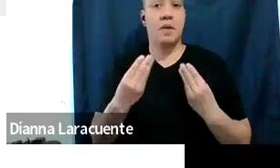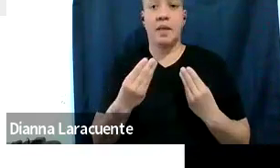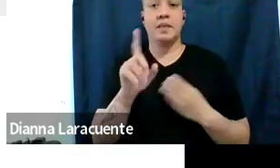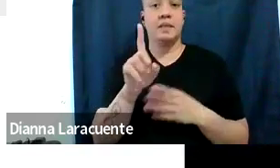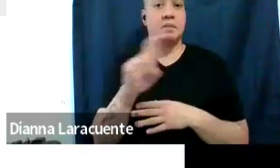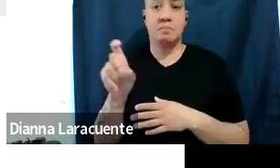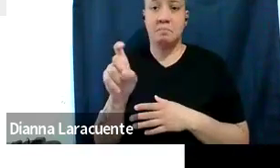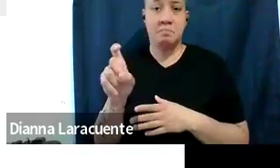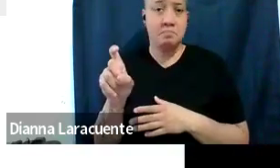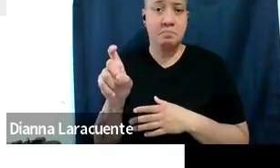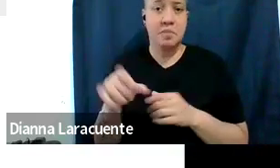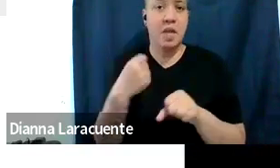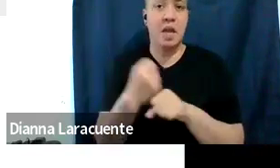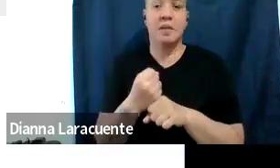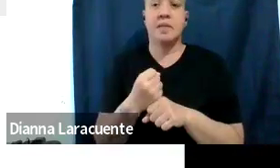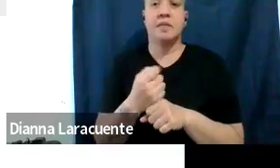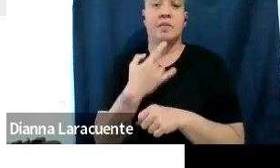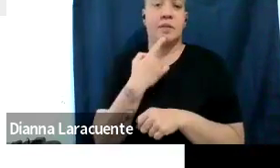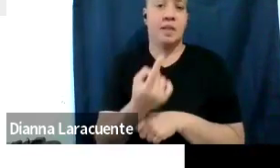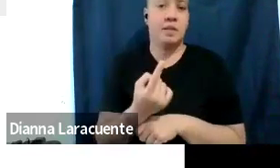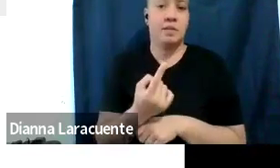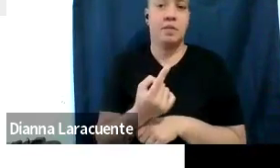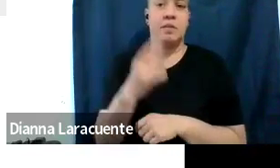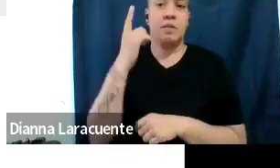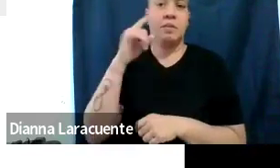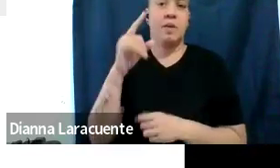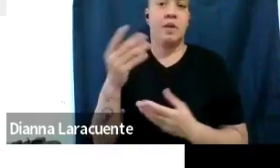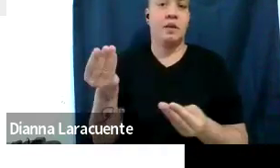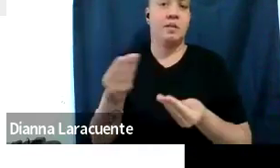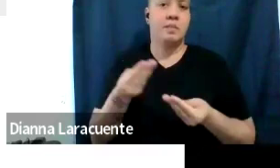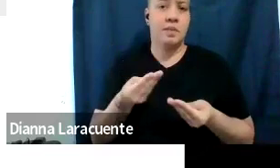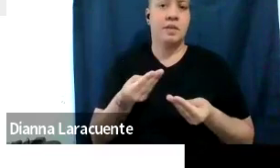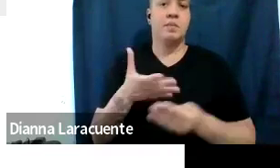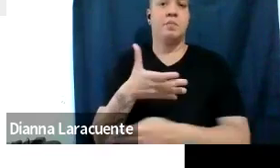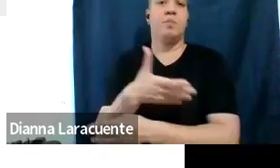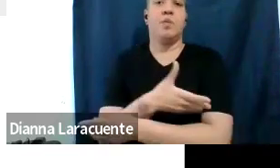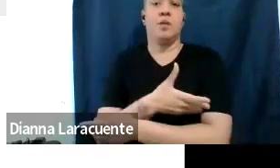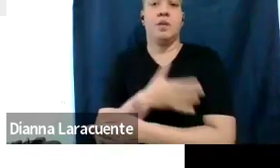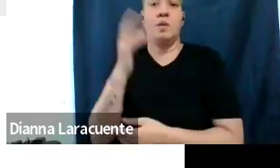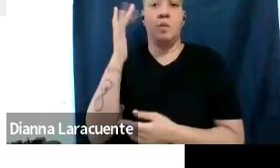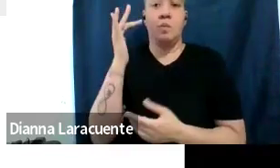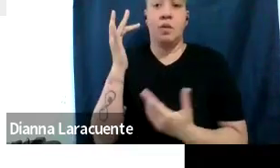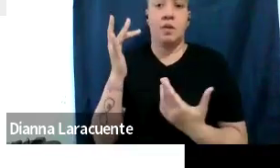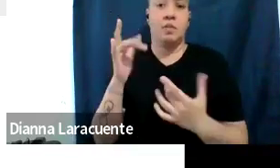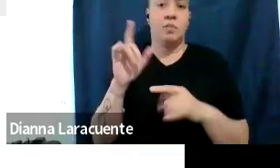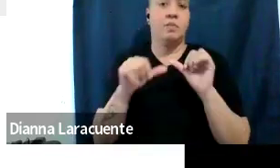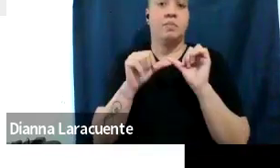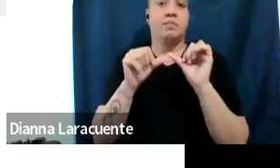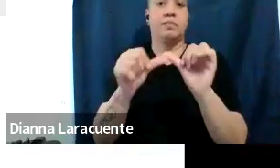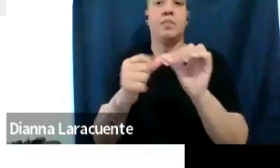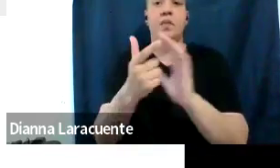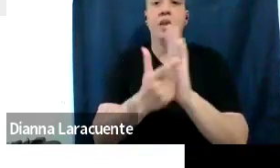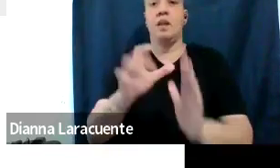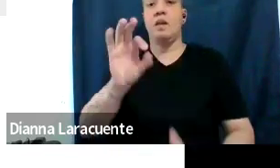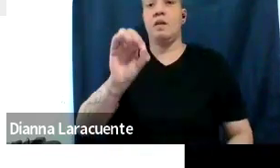años, yo les digo eso para que me den poderes, porque no podemos seguir con esta ley fora que